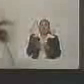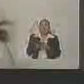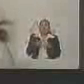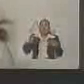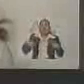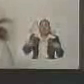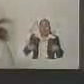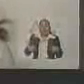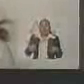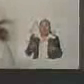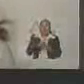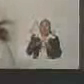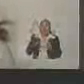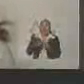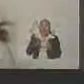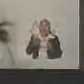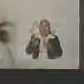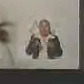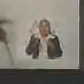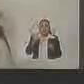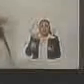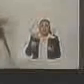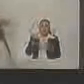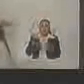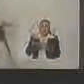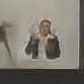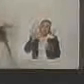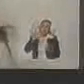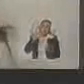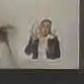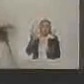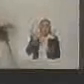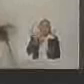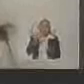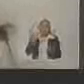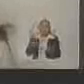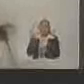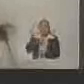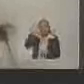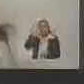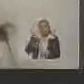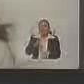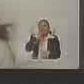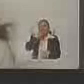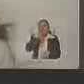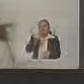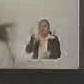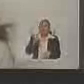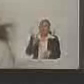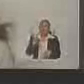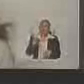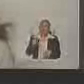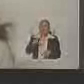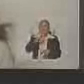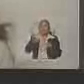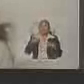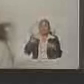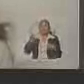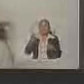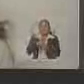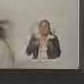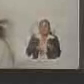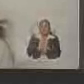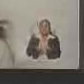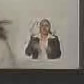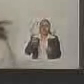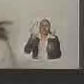hoy como candidata. Necesitamos un cambio para mejorar nuestros servicios, la seguridad y para proyectar la